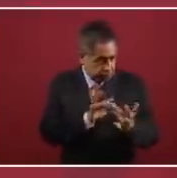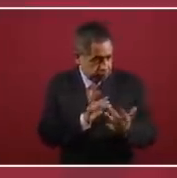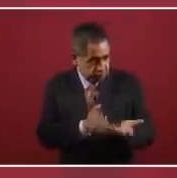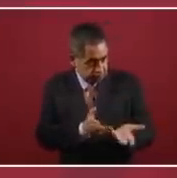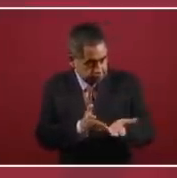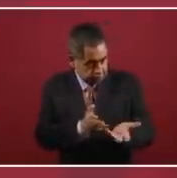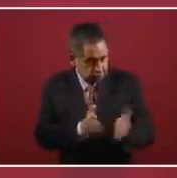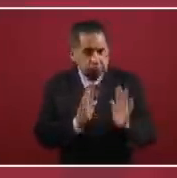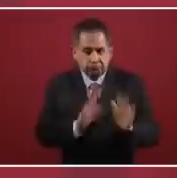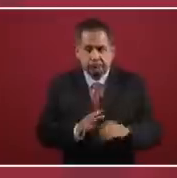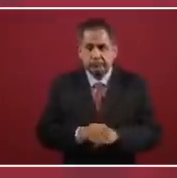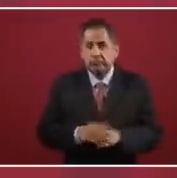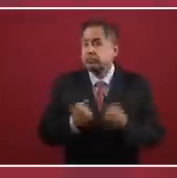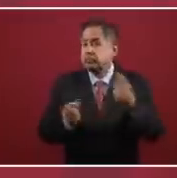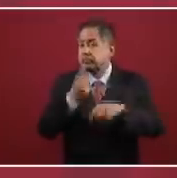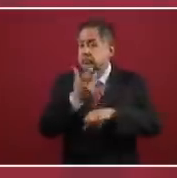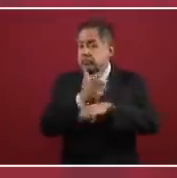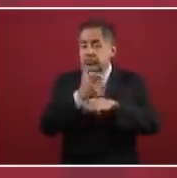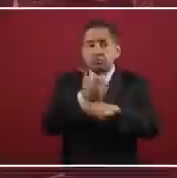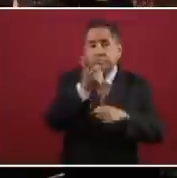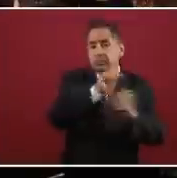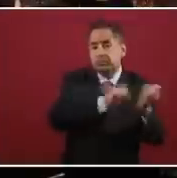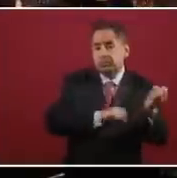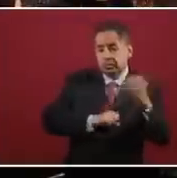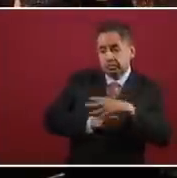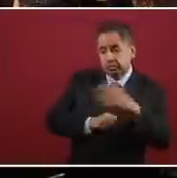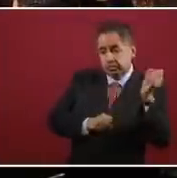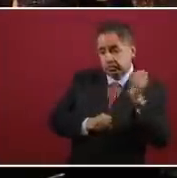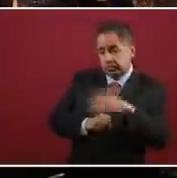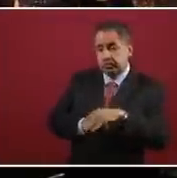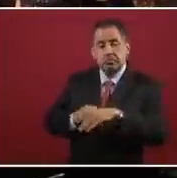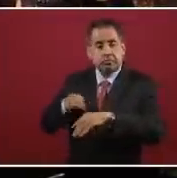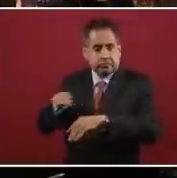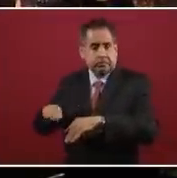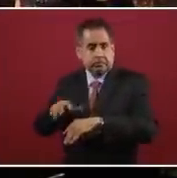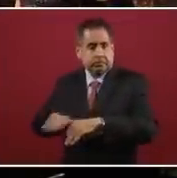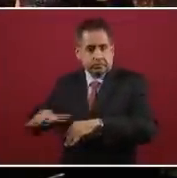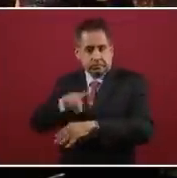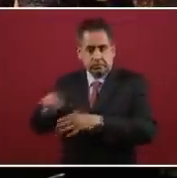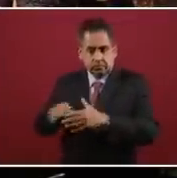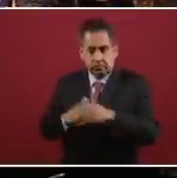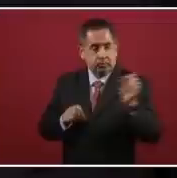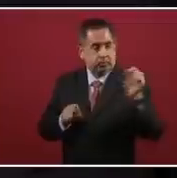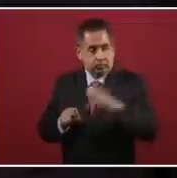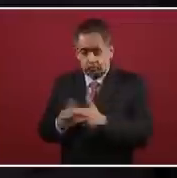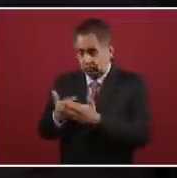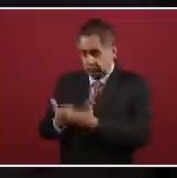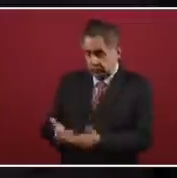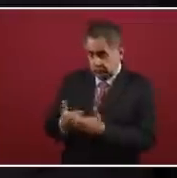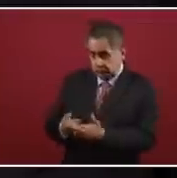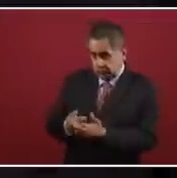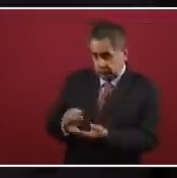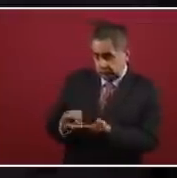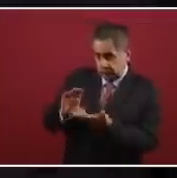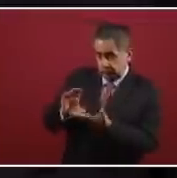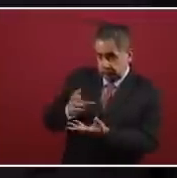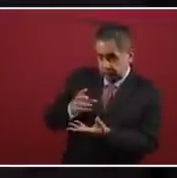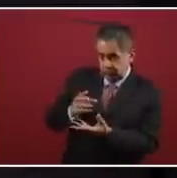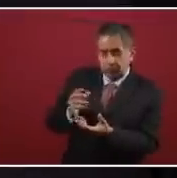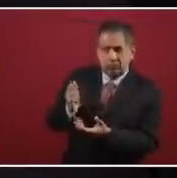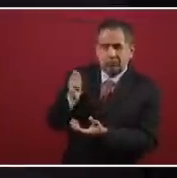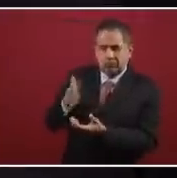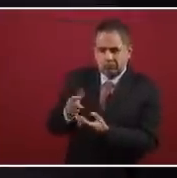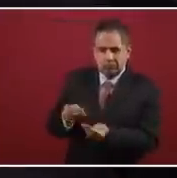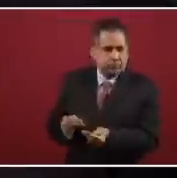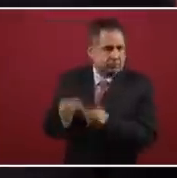que han mandado sus remesas probablemente a sus localidades y que a partir de esas remesas se ha establecido un pequeño comercio,